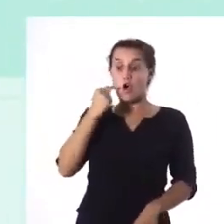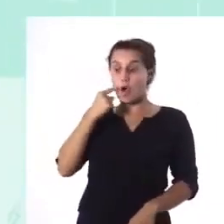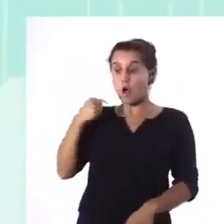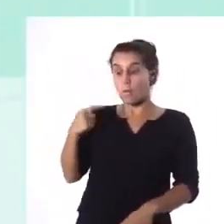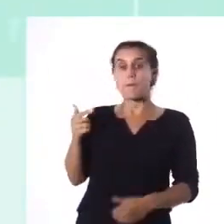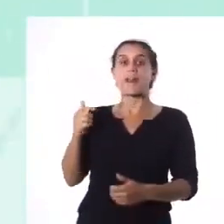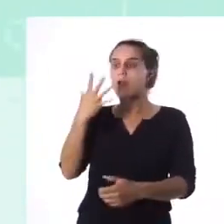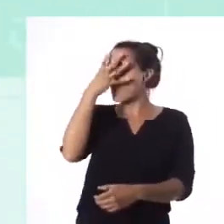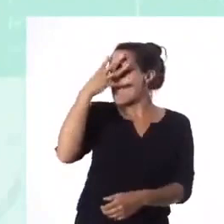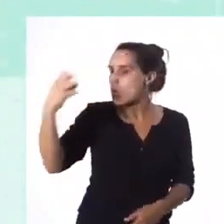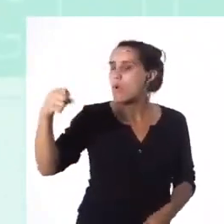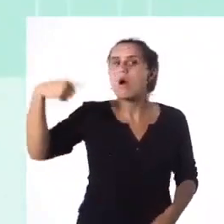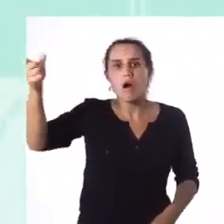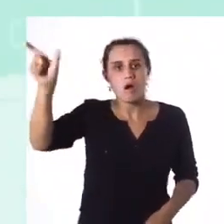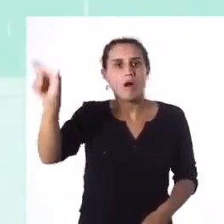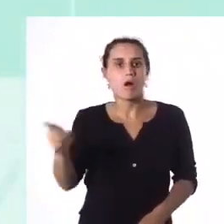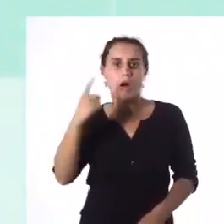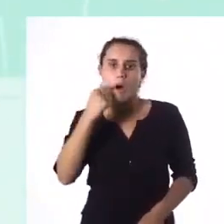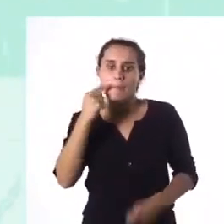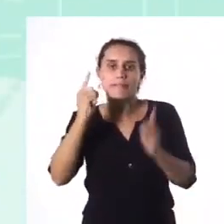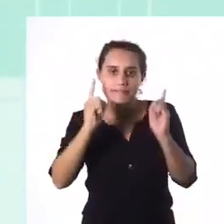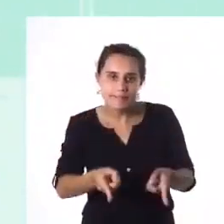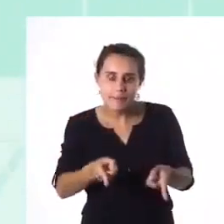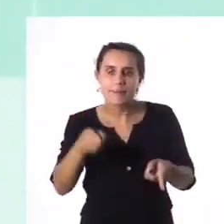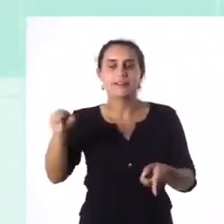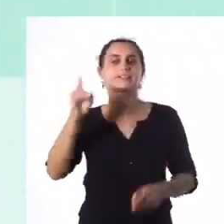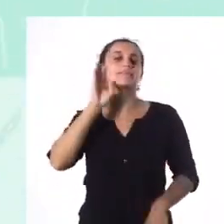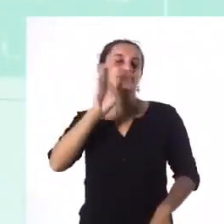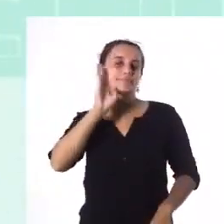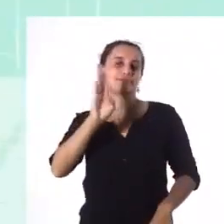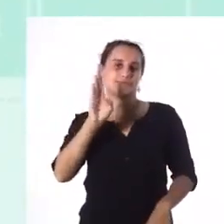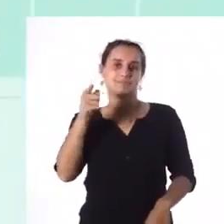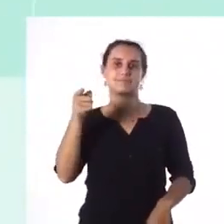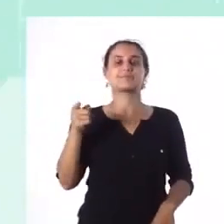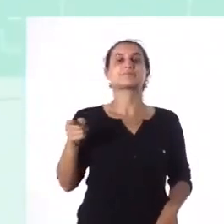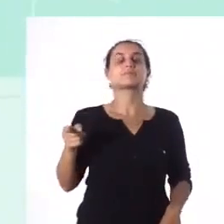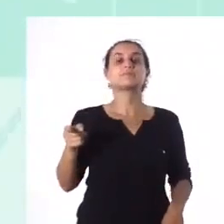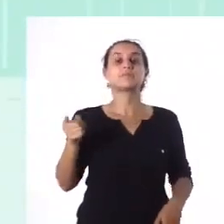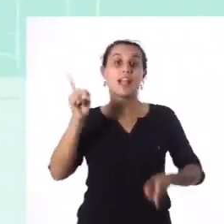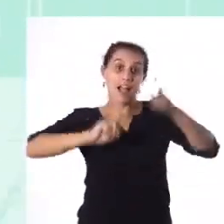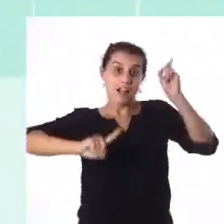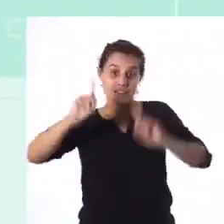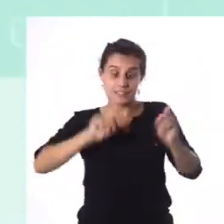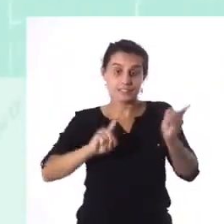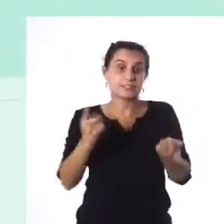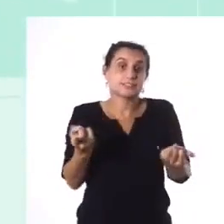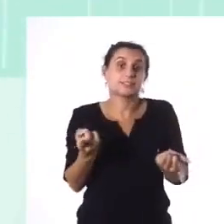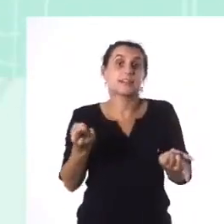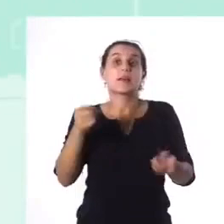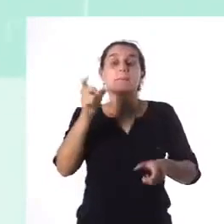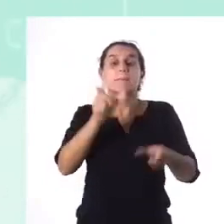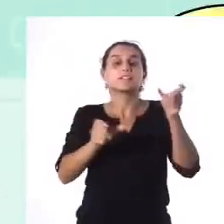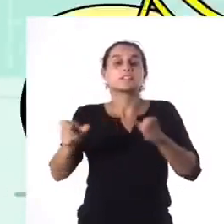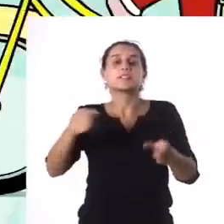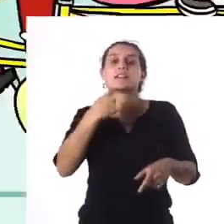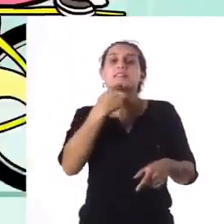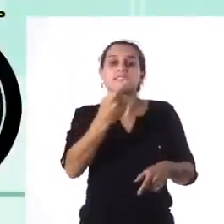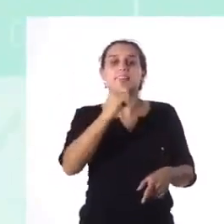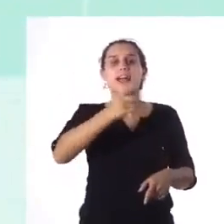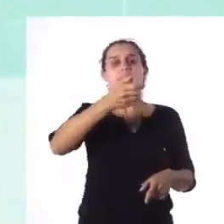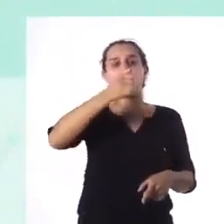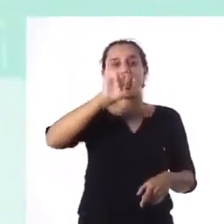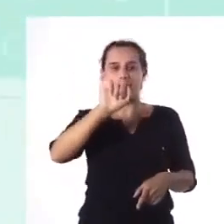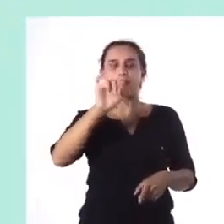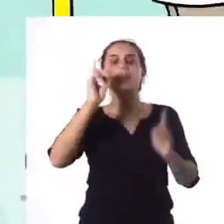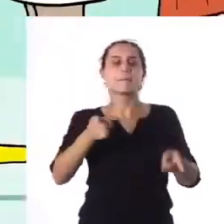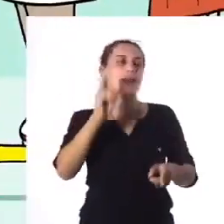para promover cambios que permitan una educación apegada a nuestra realidad y con la visión del gobierno. No obstante, el material cuestionado por los